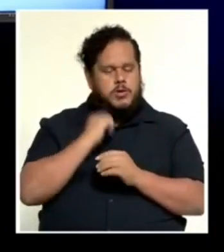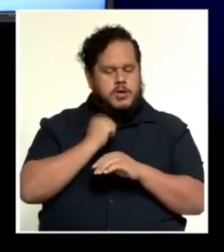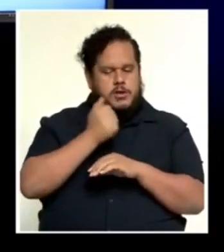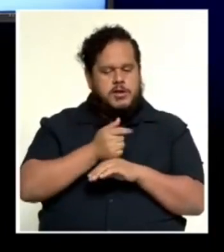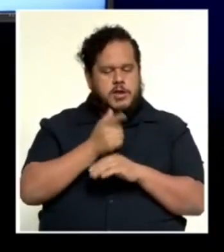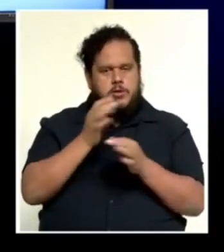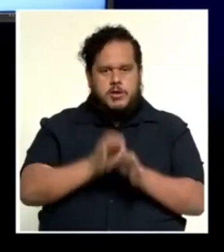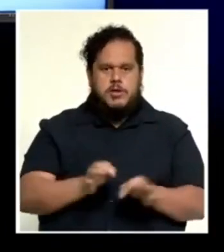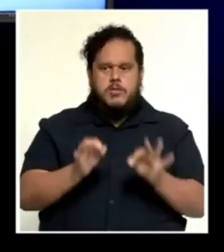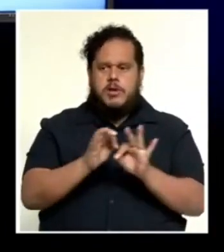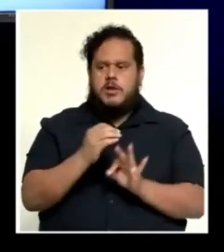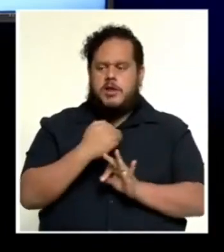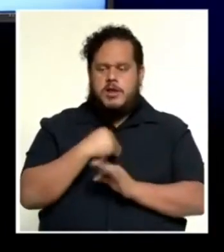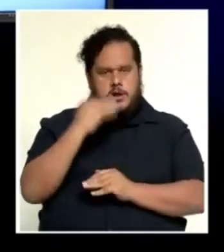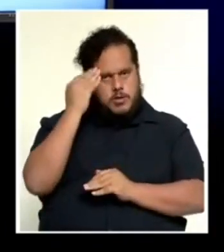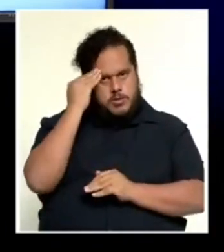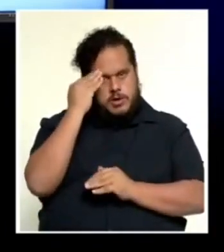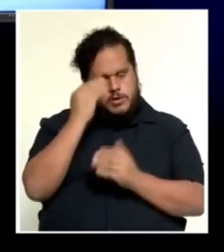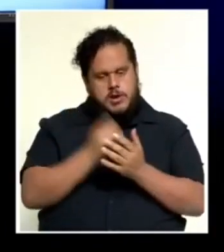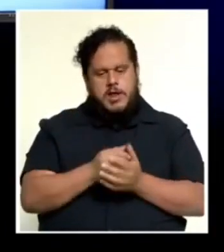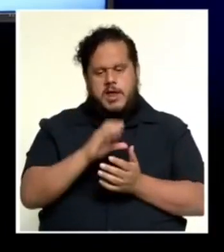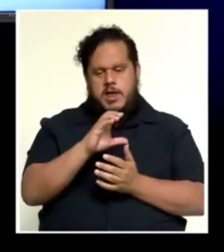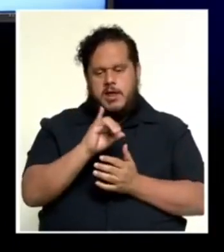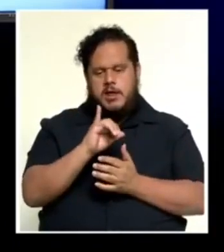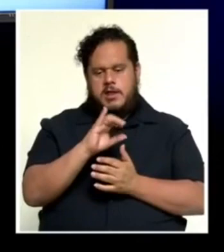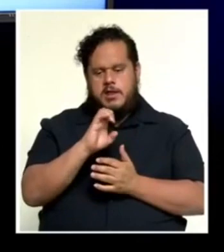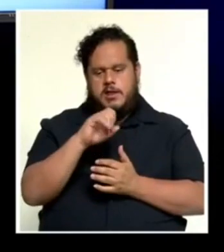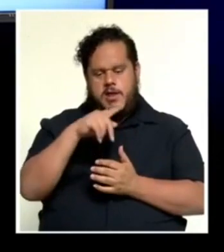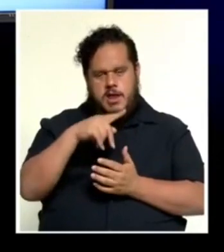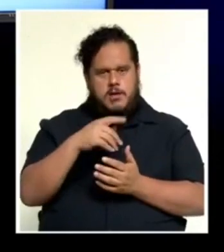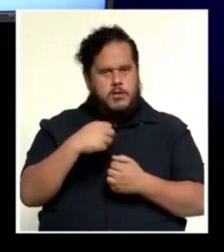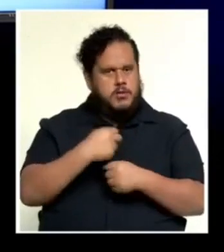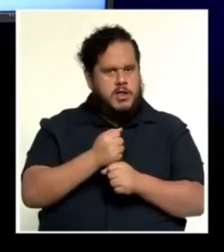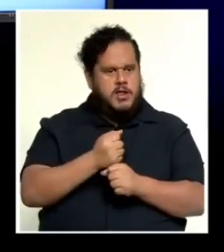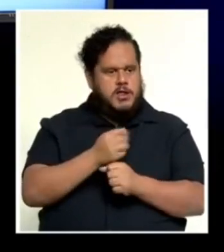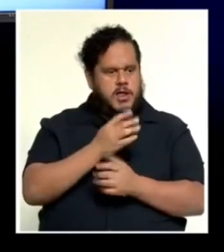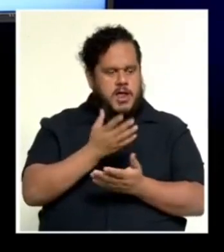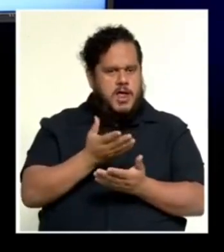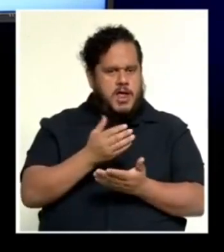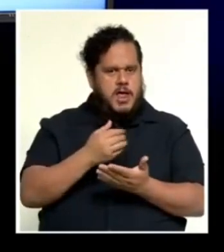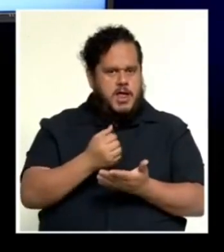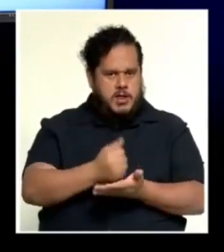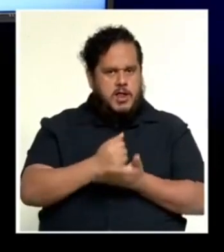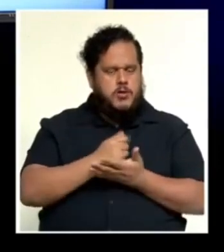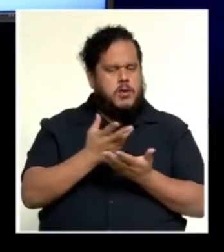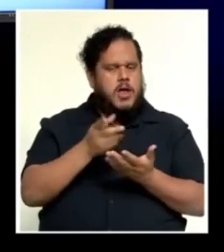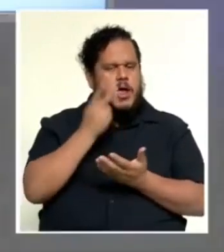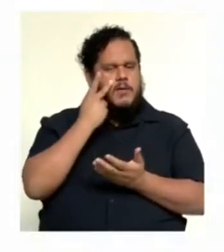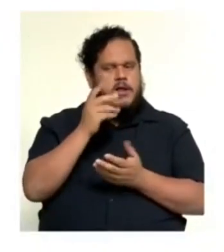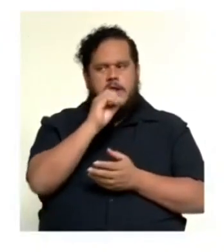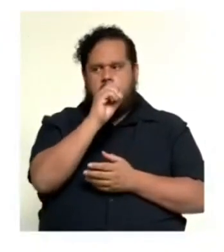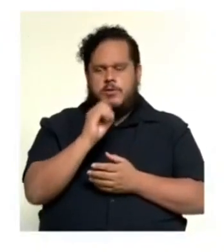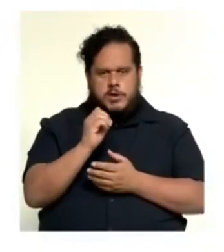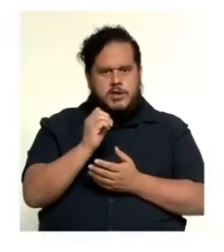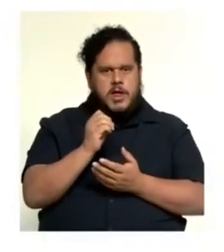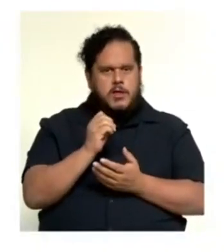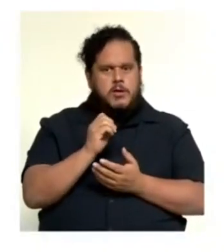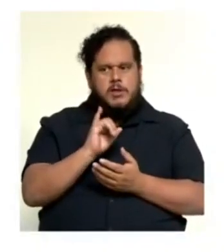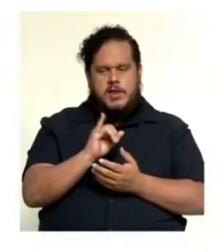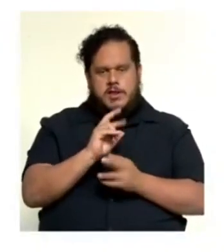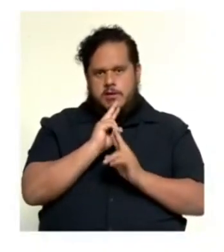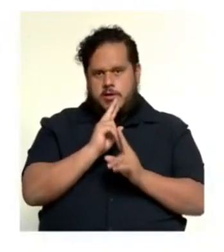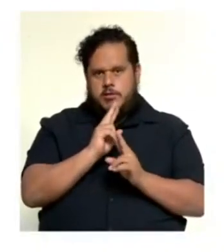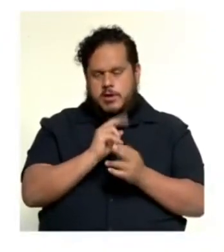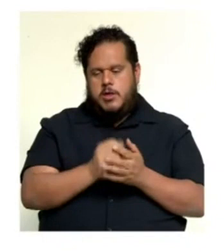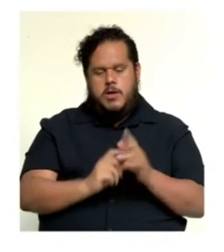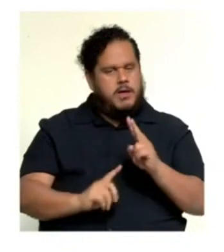que es importantísimo tenerlo en consideración. El CIEP nos hace el favor de presentarnos cuál es el porcentaje que efectivamente sale del resultado, ¿verdad?